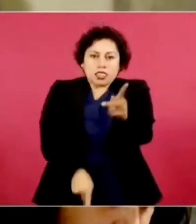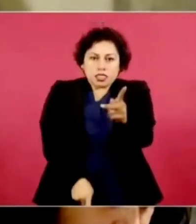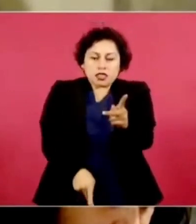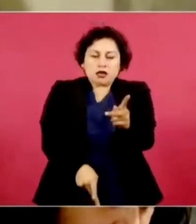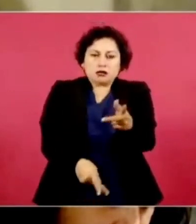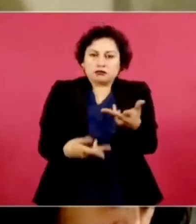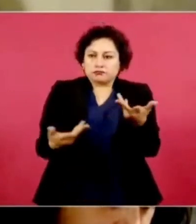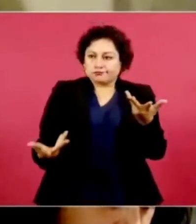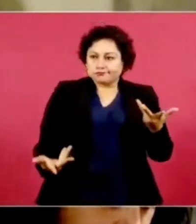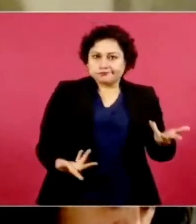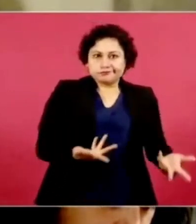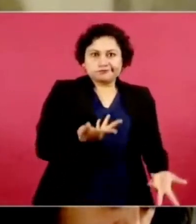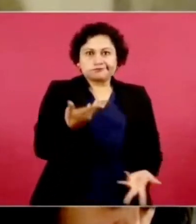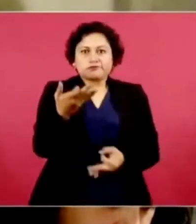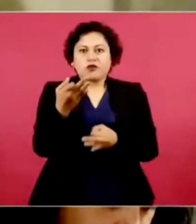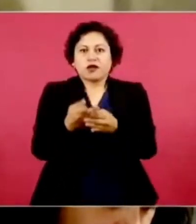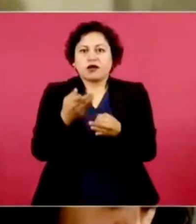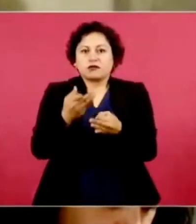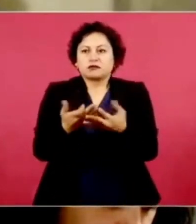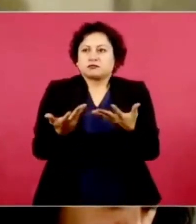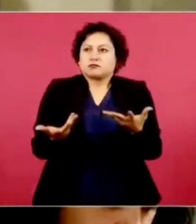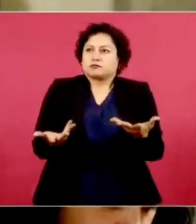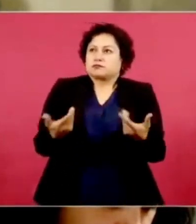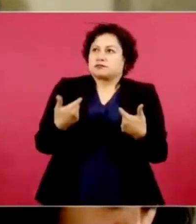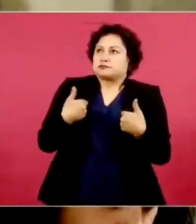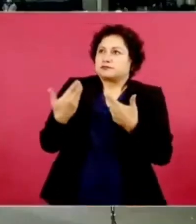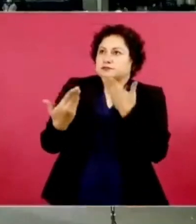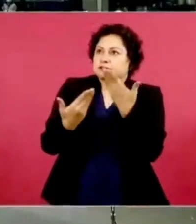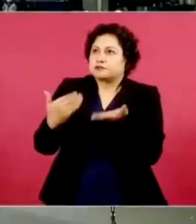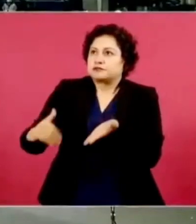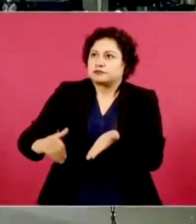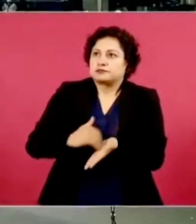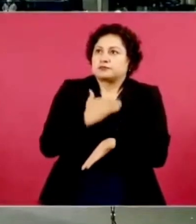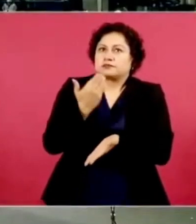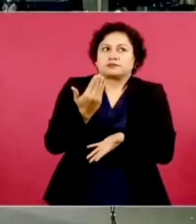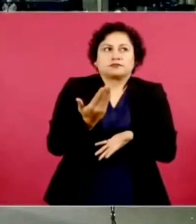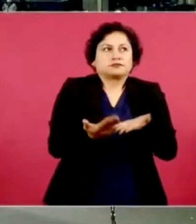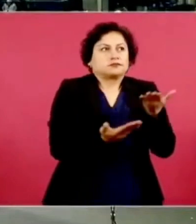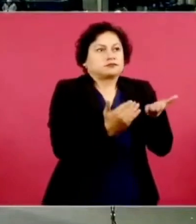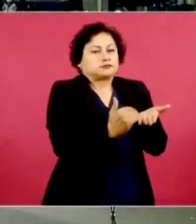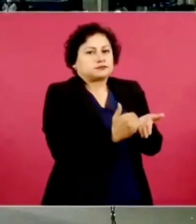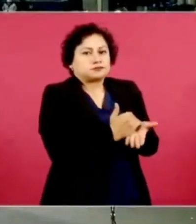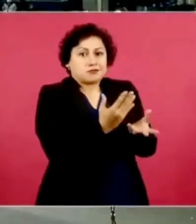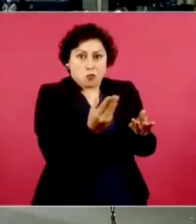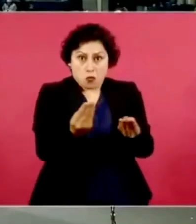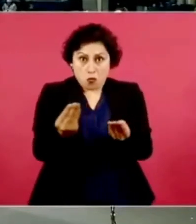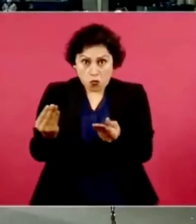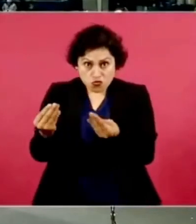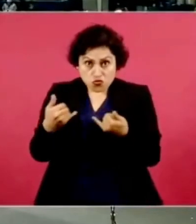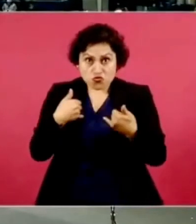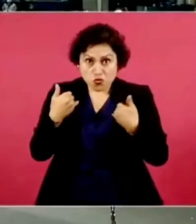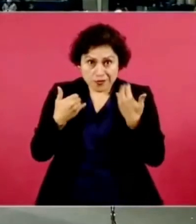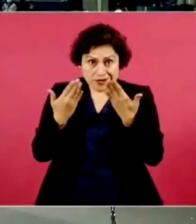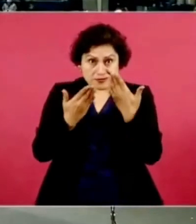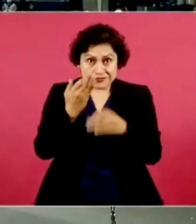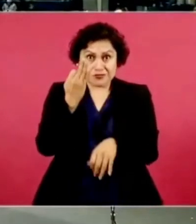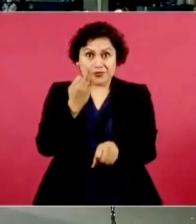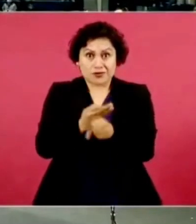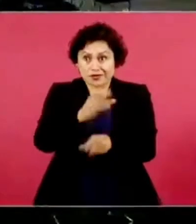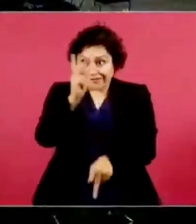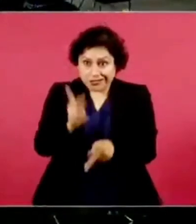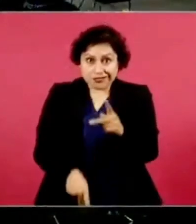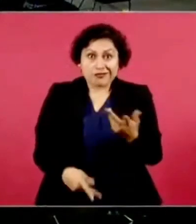les ha corrido de sus carreras. Ese asunto me parece muy preocupante, no sé cuál es su opinión. Pues